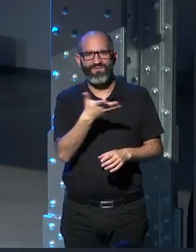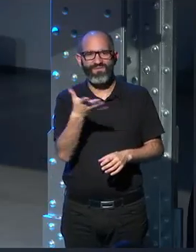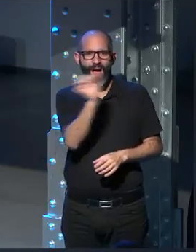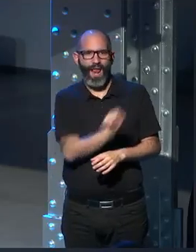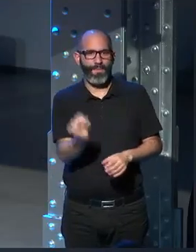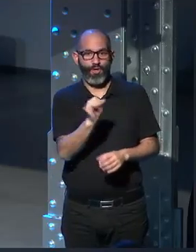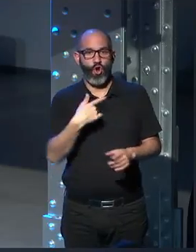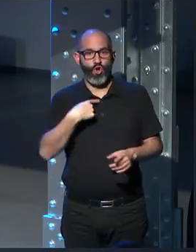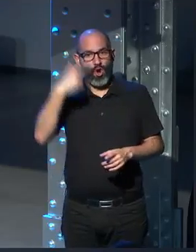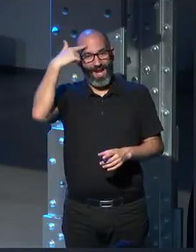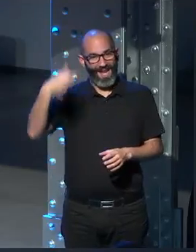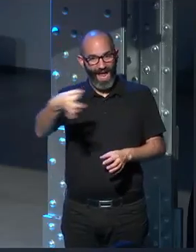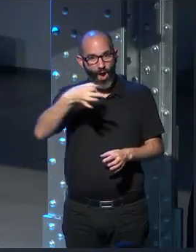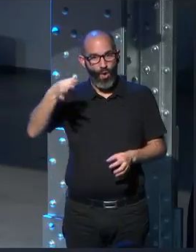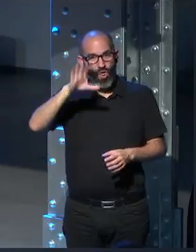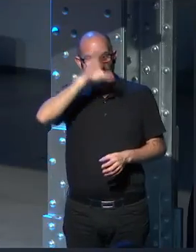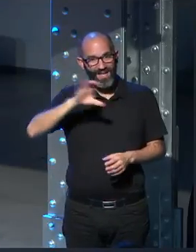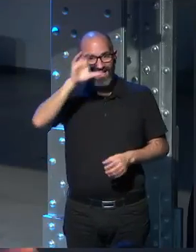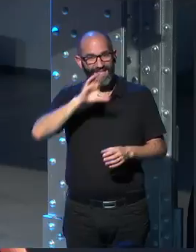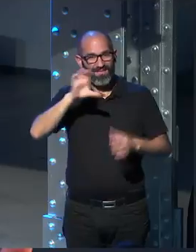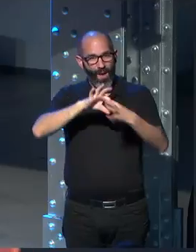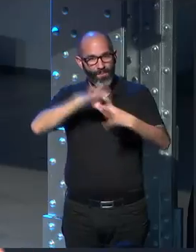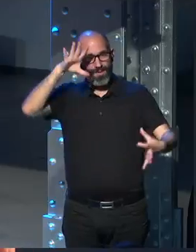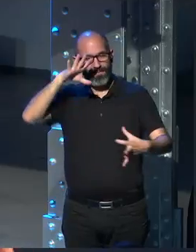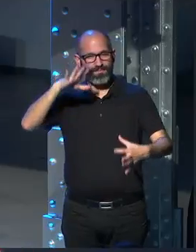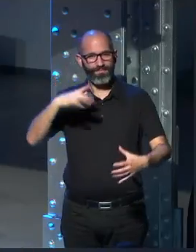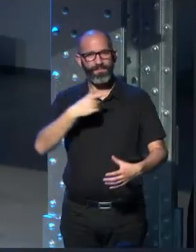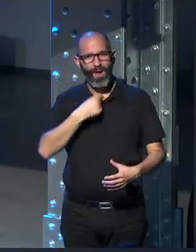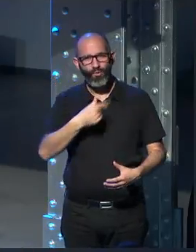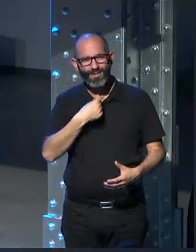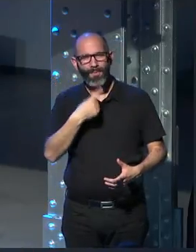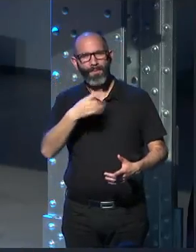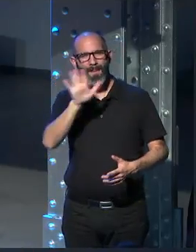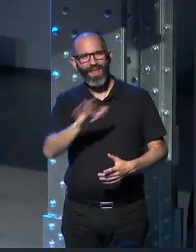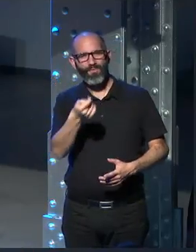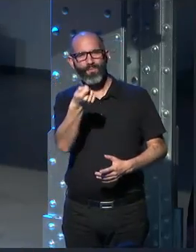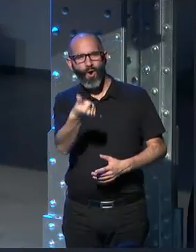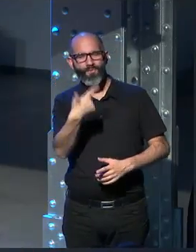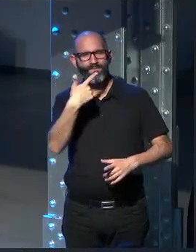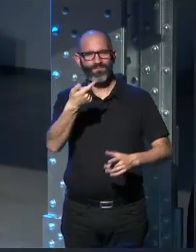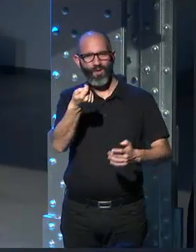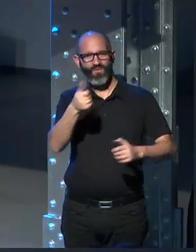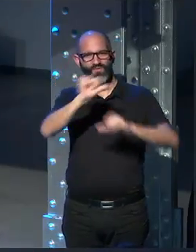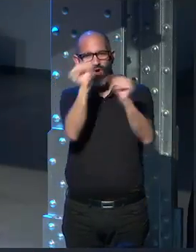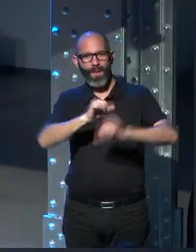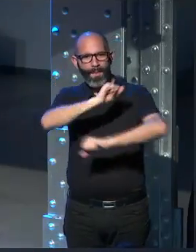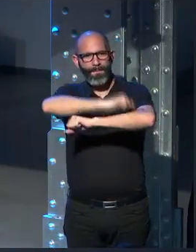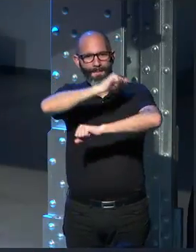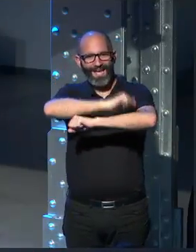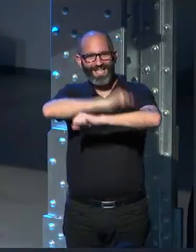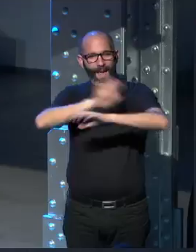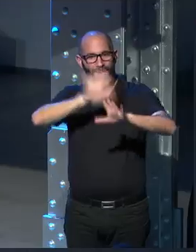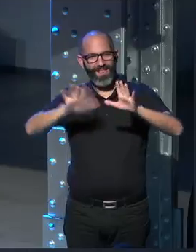como neurocientífica esta desconexión, es como una cierta ventana que nos permite saber a lo que se